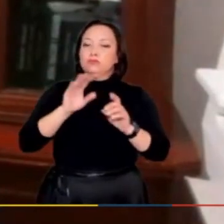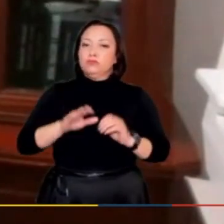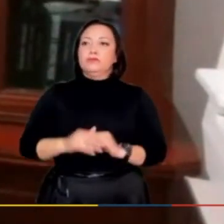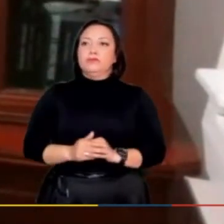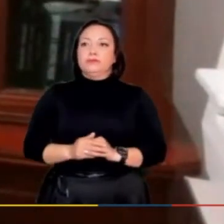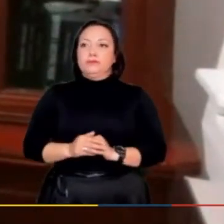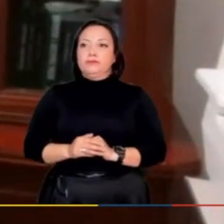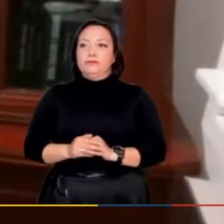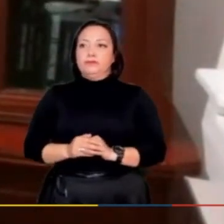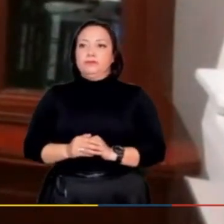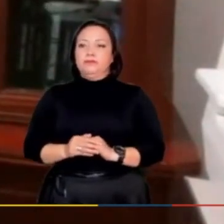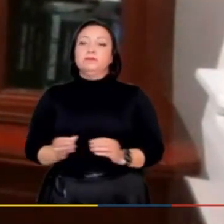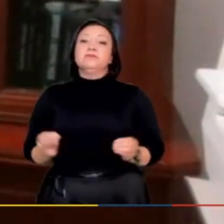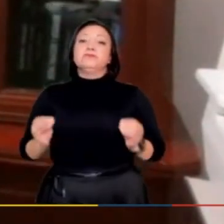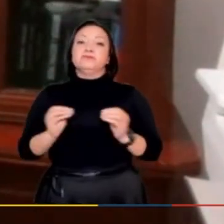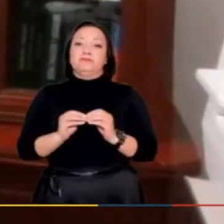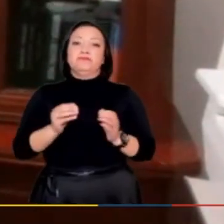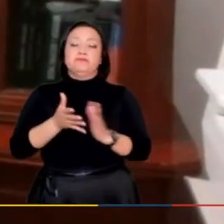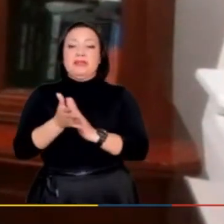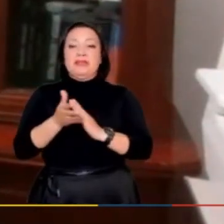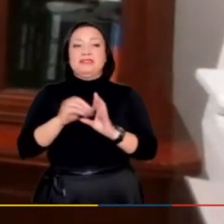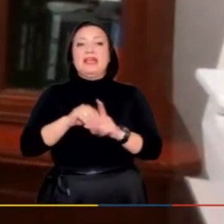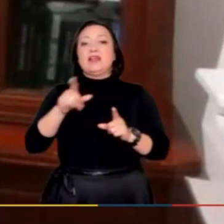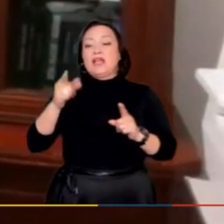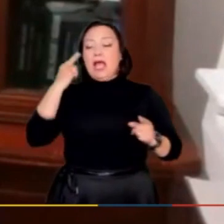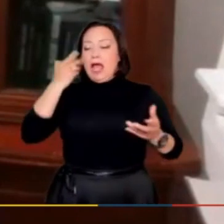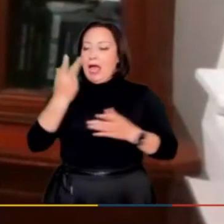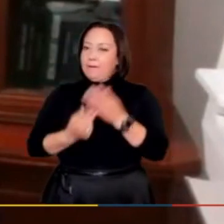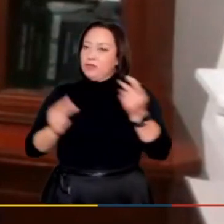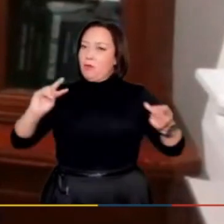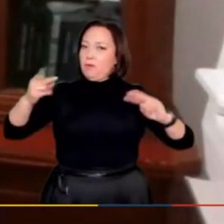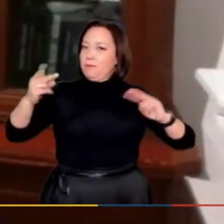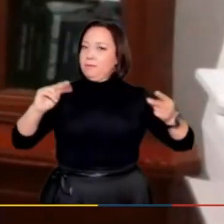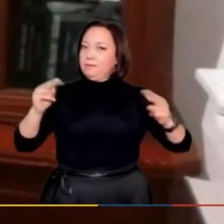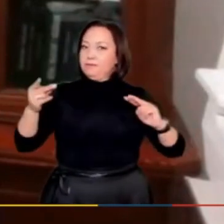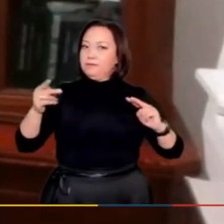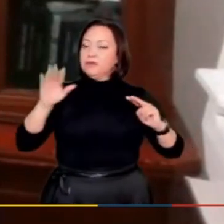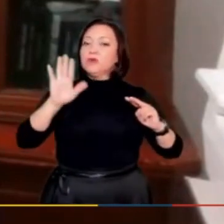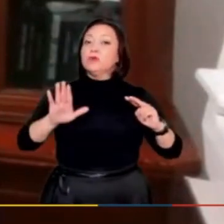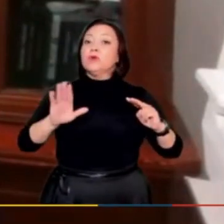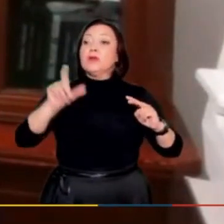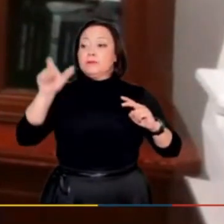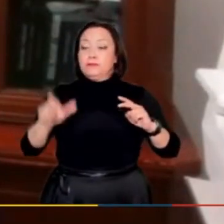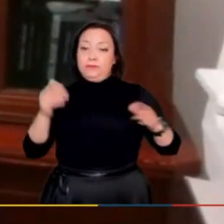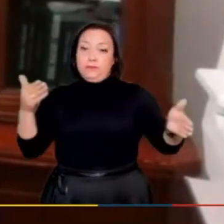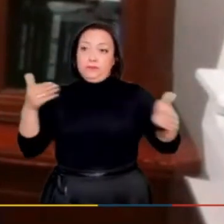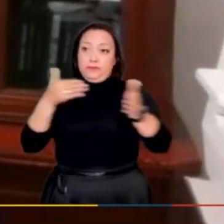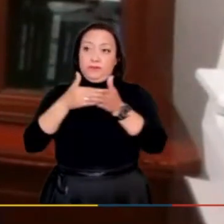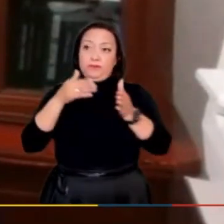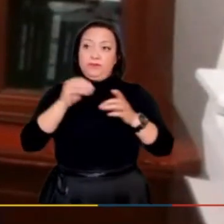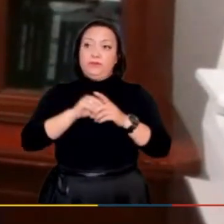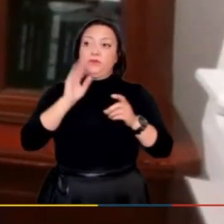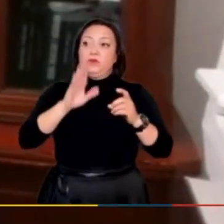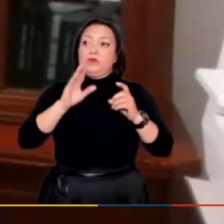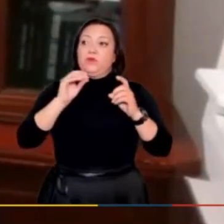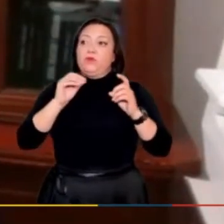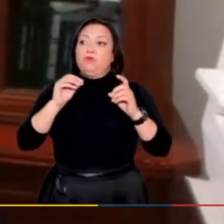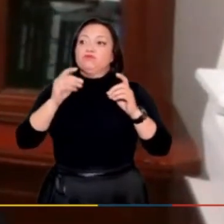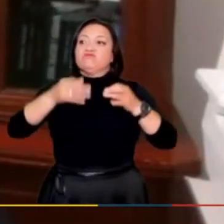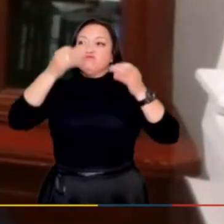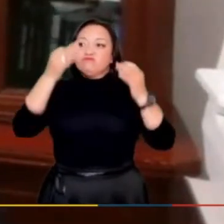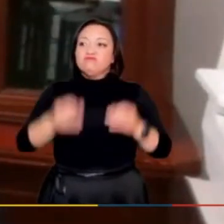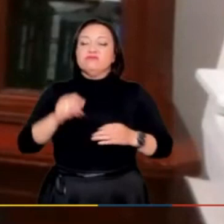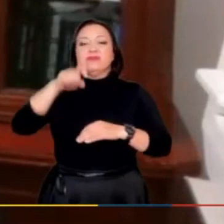y que a pesar de esa ambivalencia, de todas maneras, la parte demandante, o sea, incumplió con